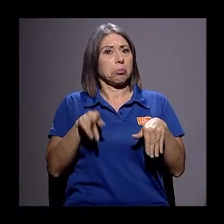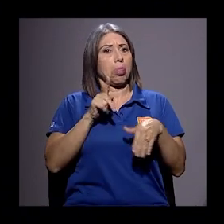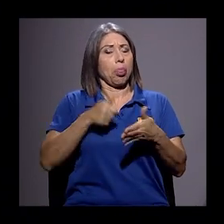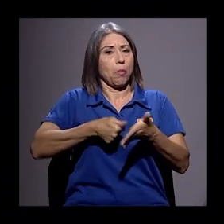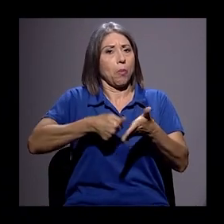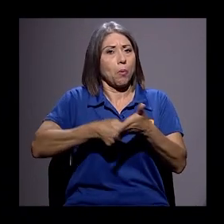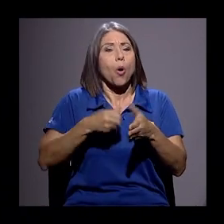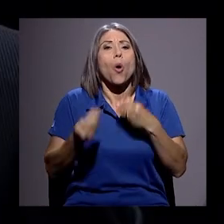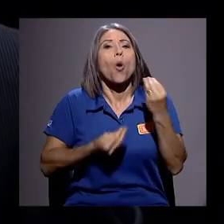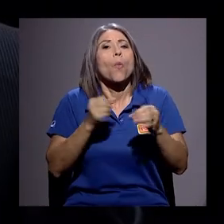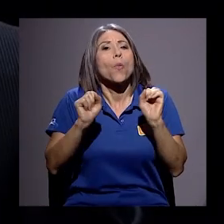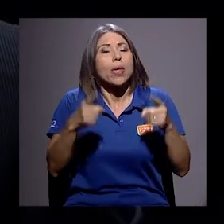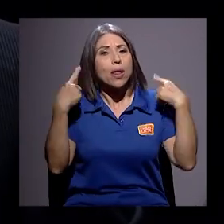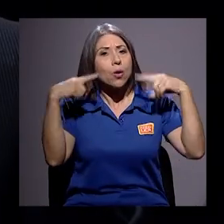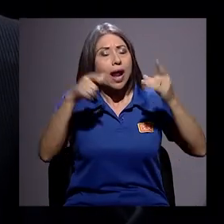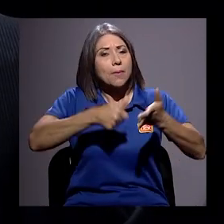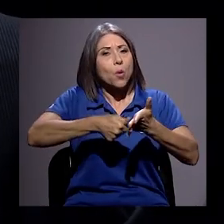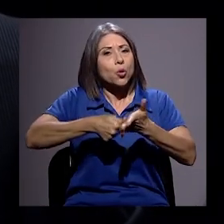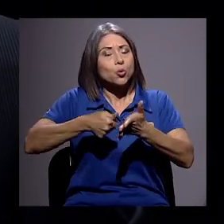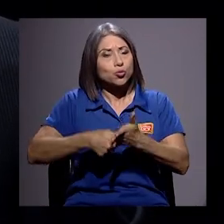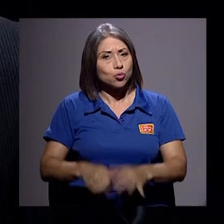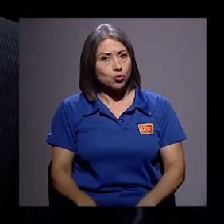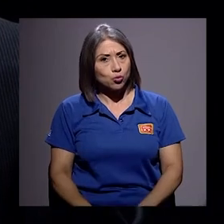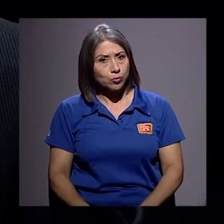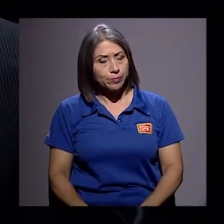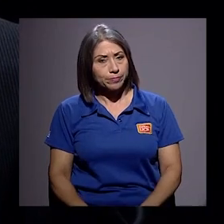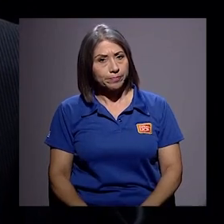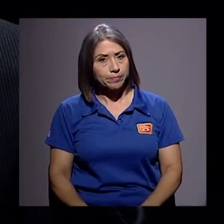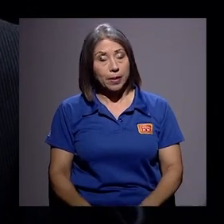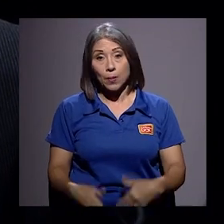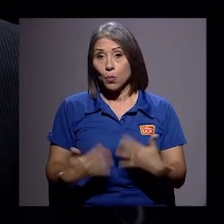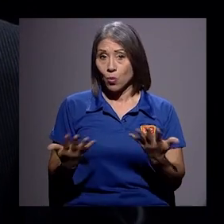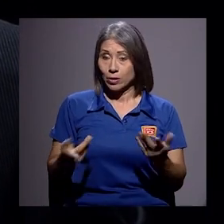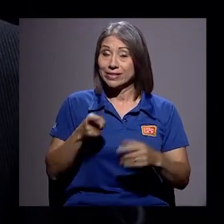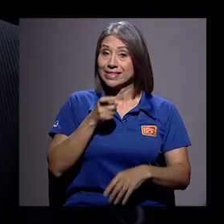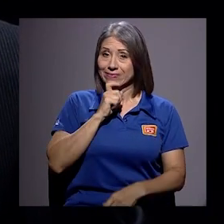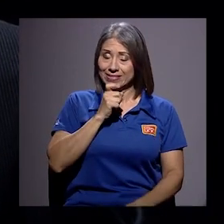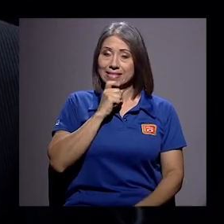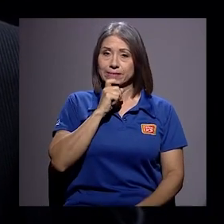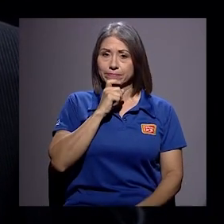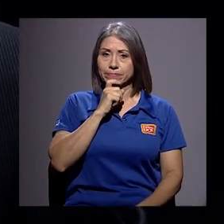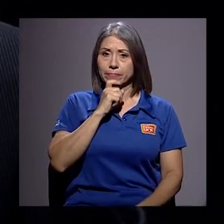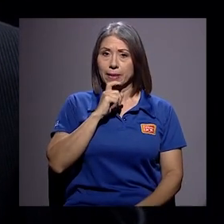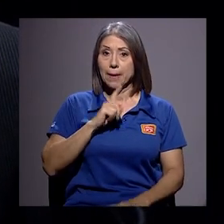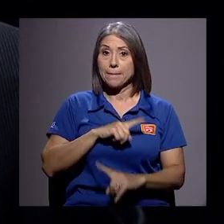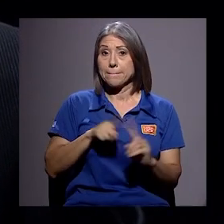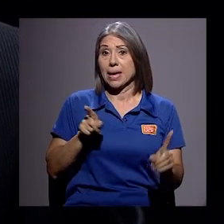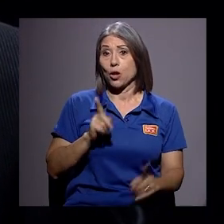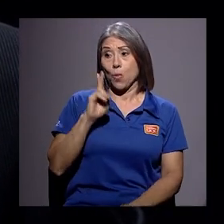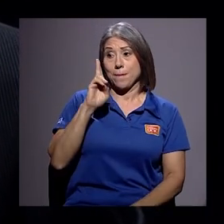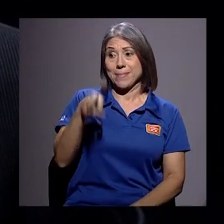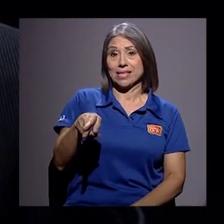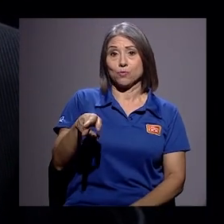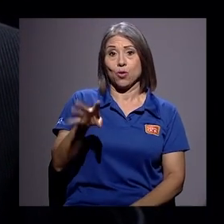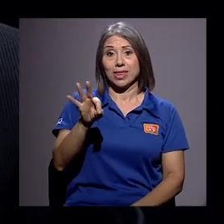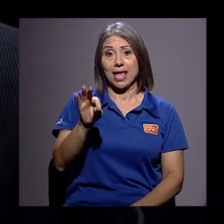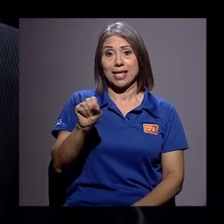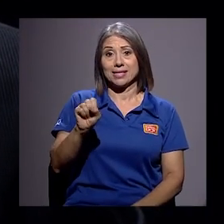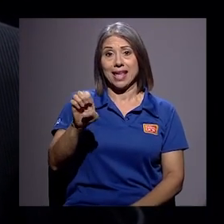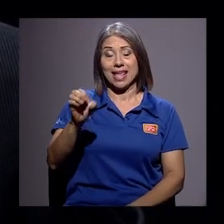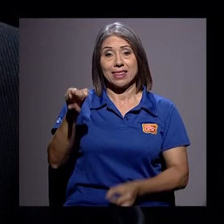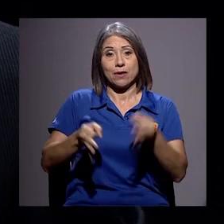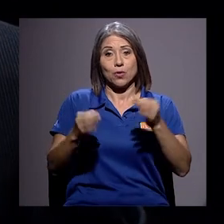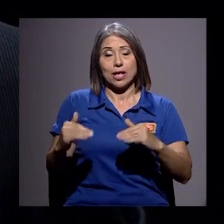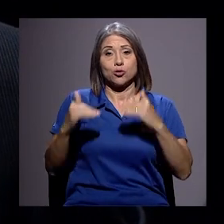para poder lograr votos bueno es difícil ver pero el mismo tribunal supremo de elecciones estima